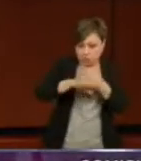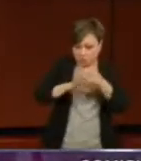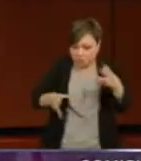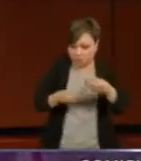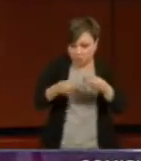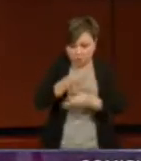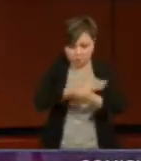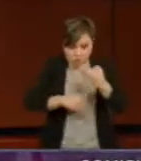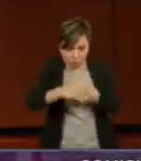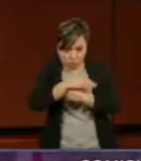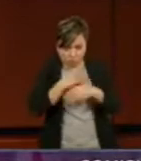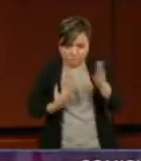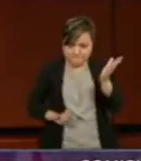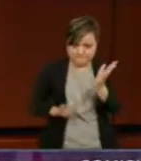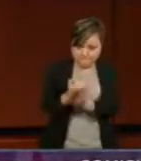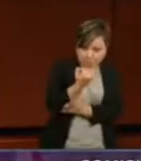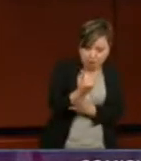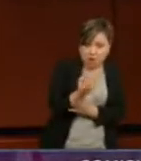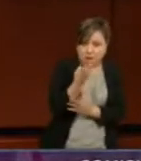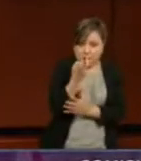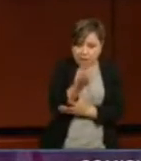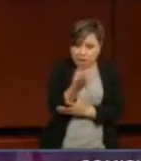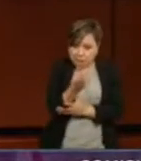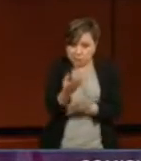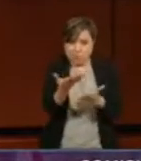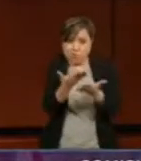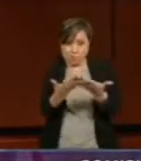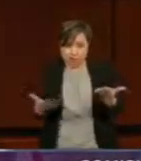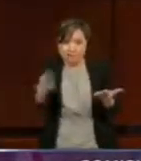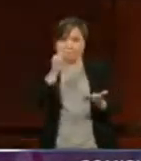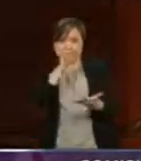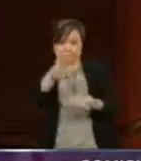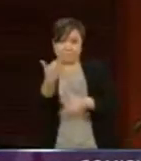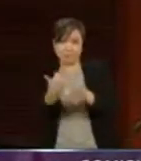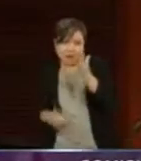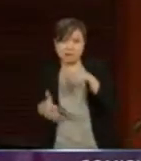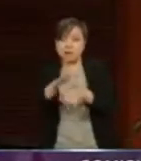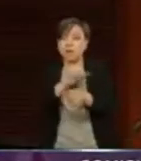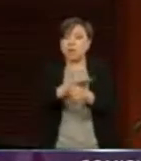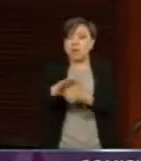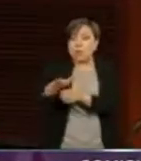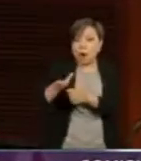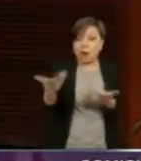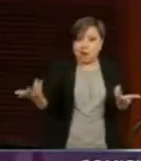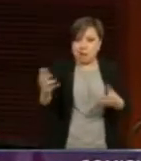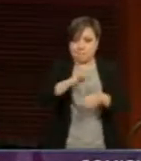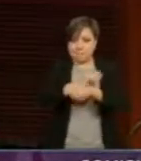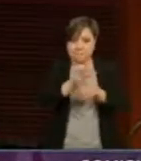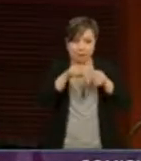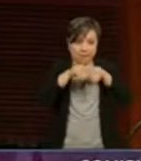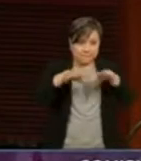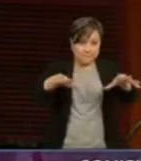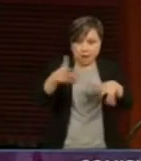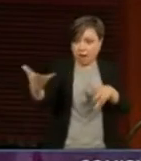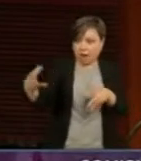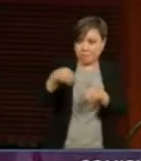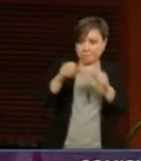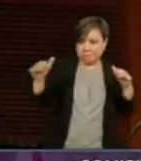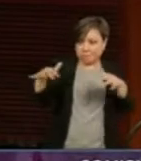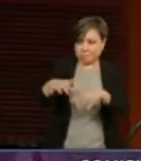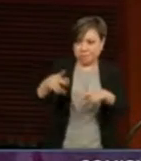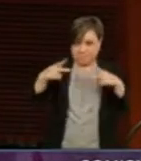el actual estado de evolución de la pandemia ni las repercusiones de aprobar ese dictamen